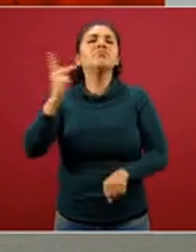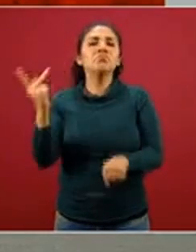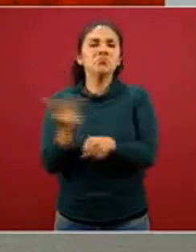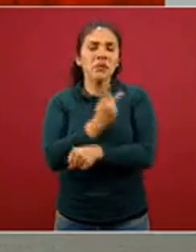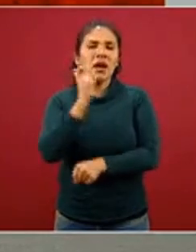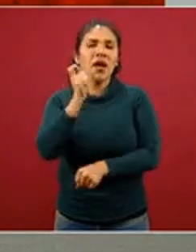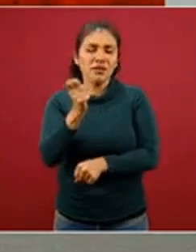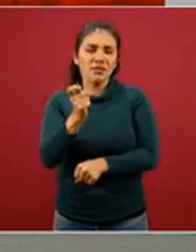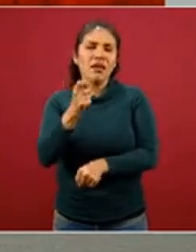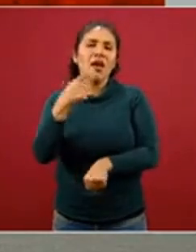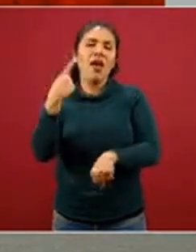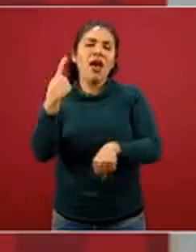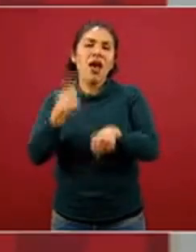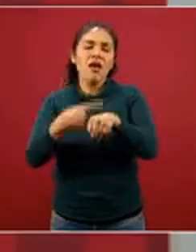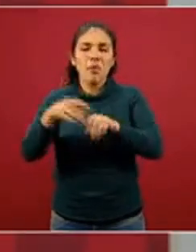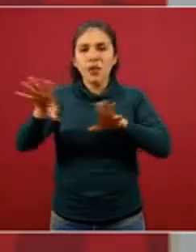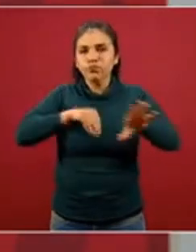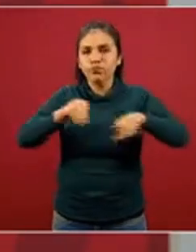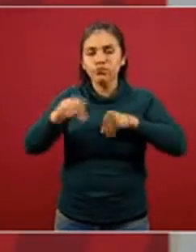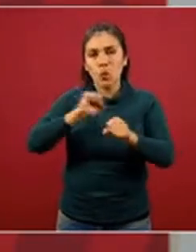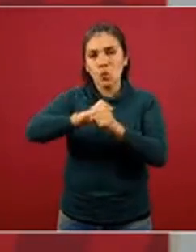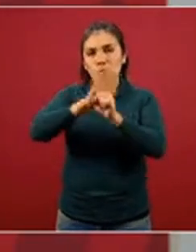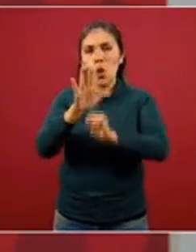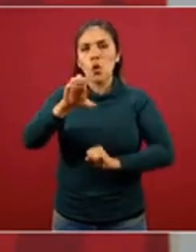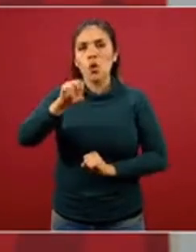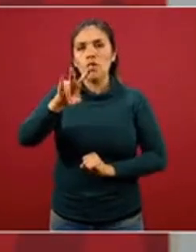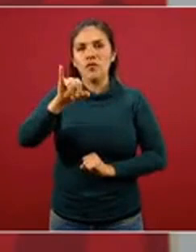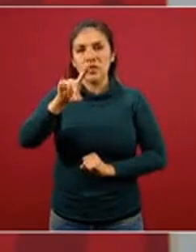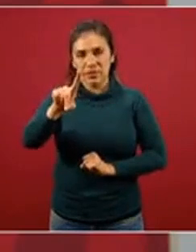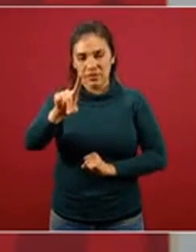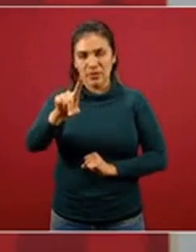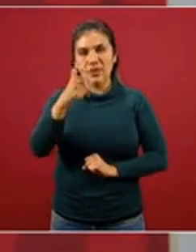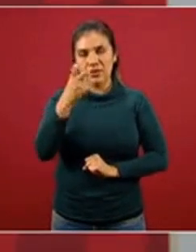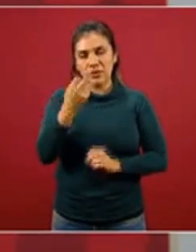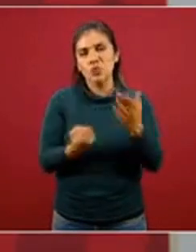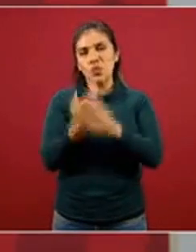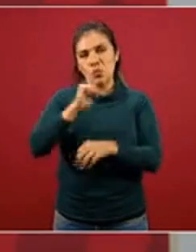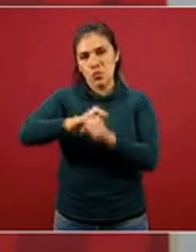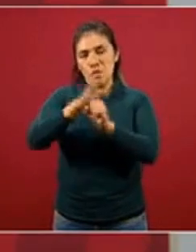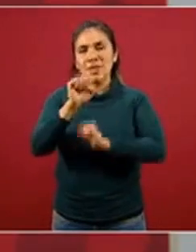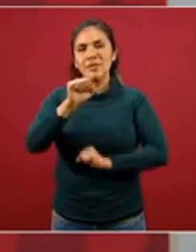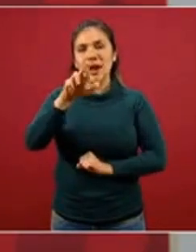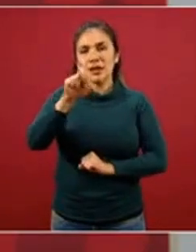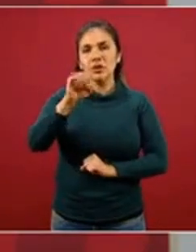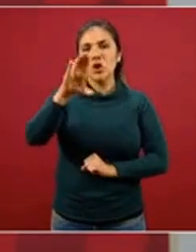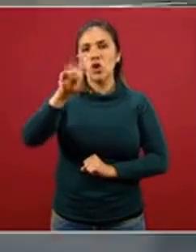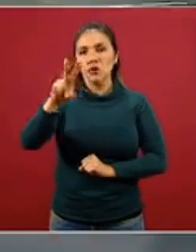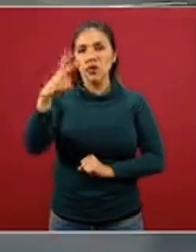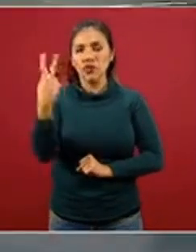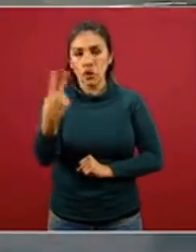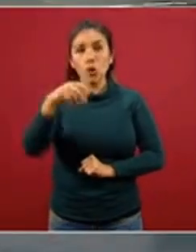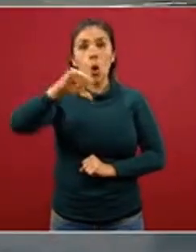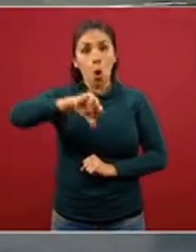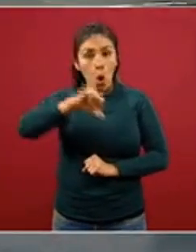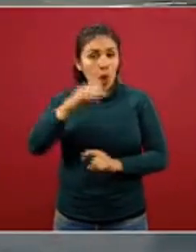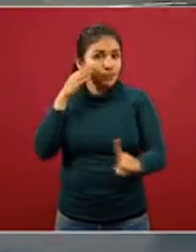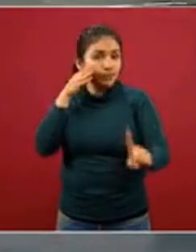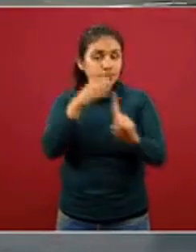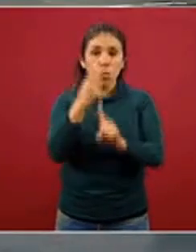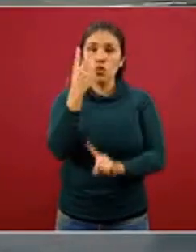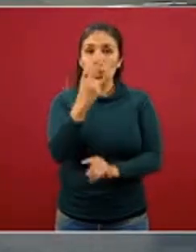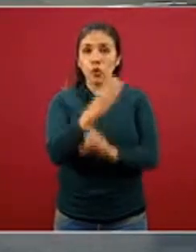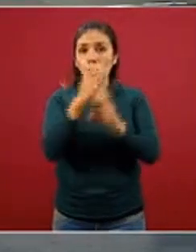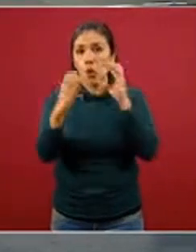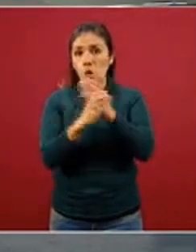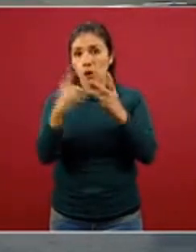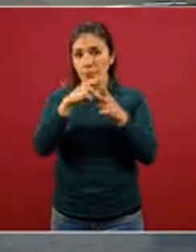la epidemia de COVID, la pandemia causada por el nuevo coronavirus SARS-CoV-2. Hoy nos vamos a concentrar en dos